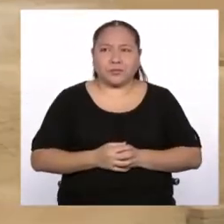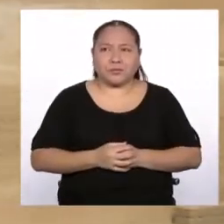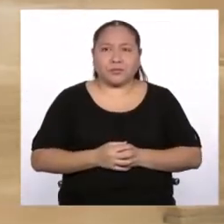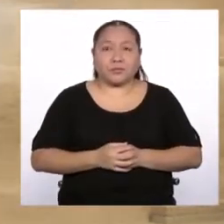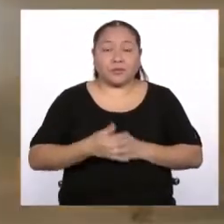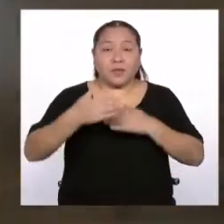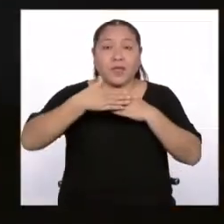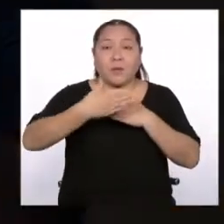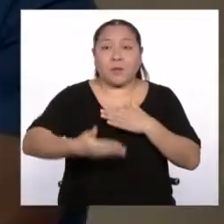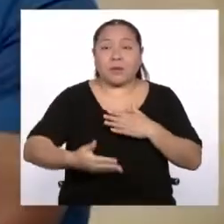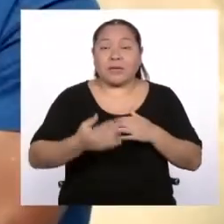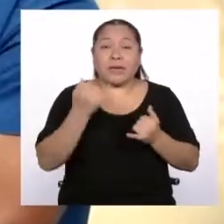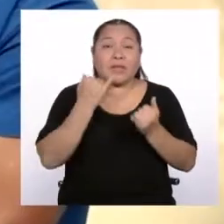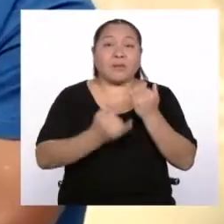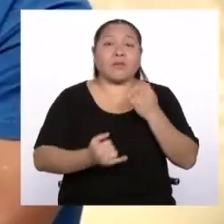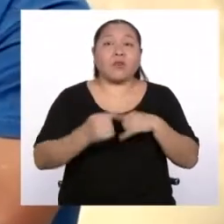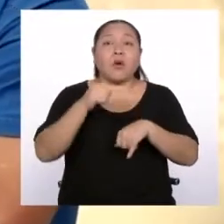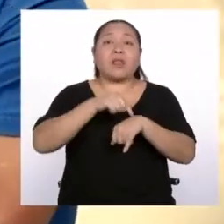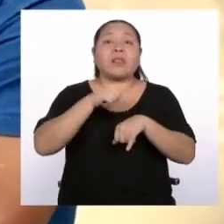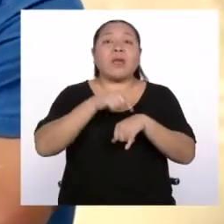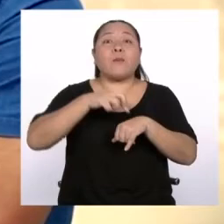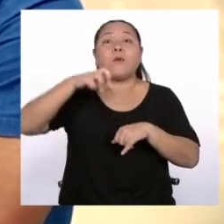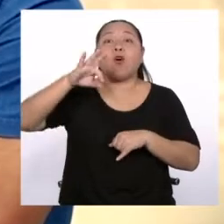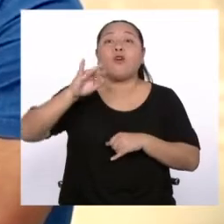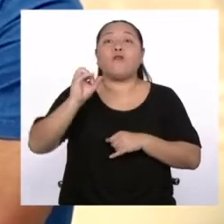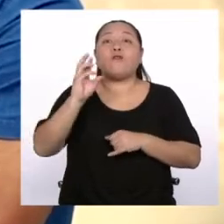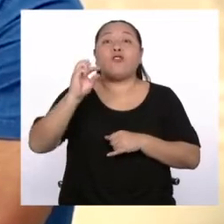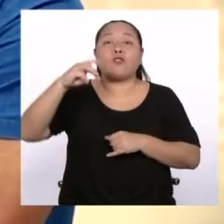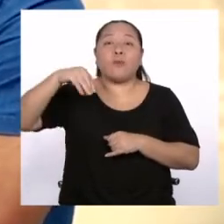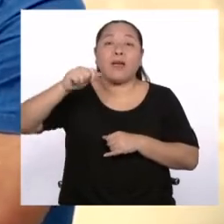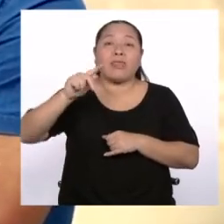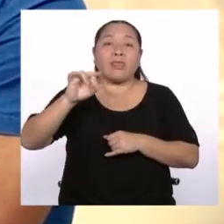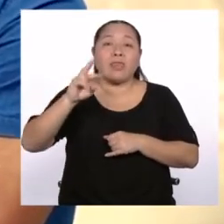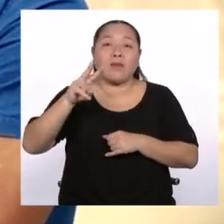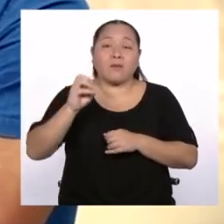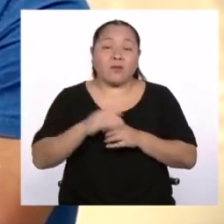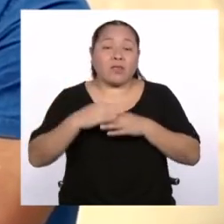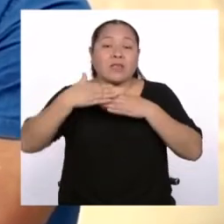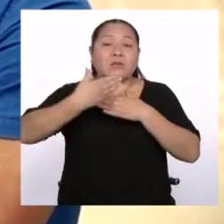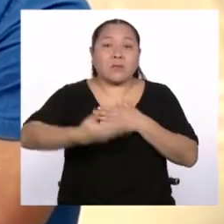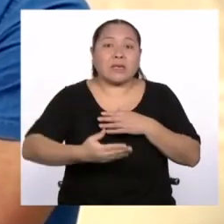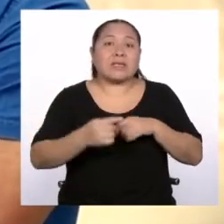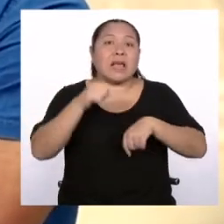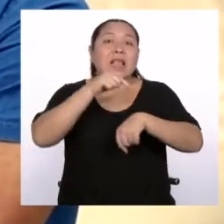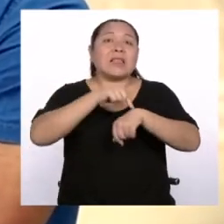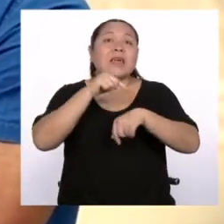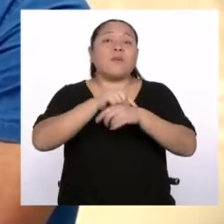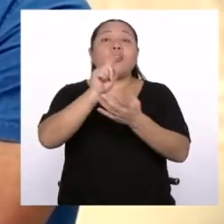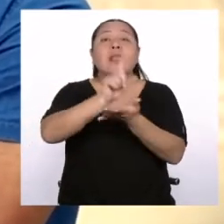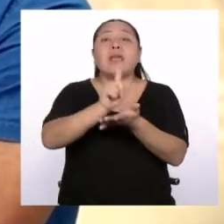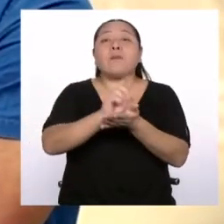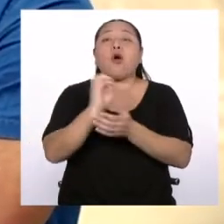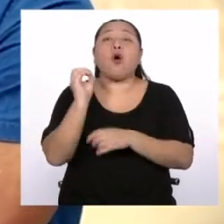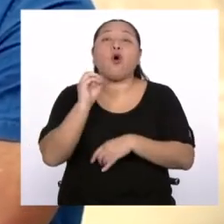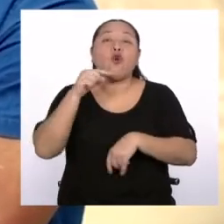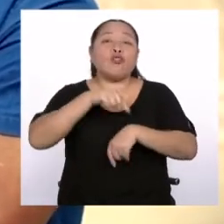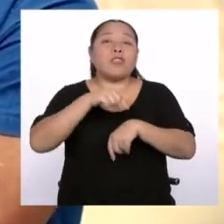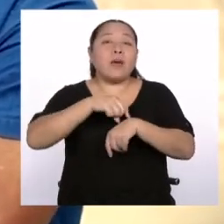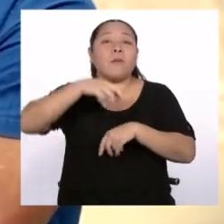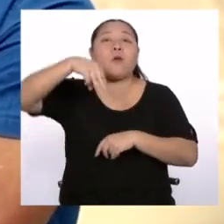Después del periodo formativo tenemos lo que se conoce como época Lima o Maranga, ¿no? Entonces